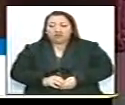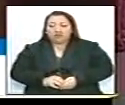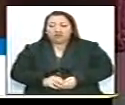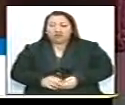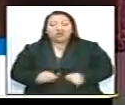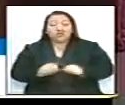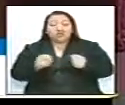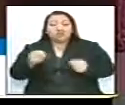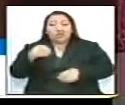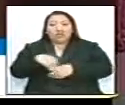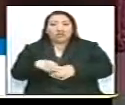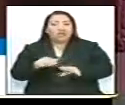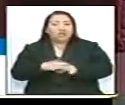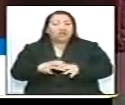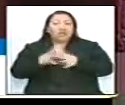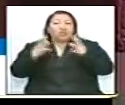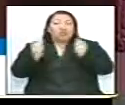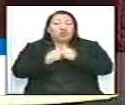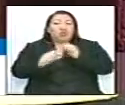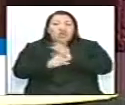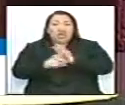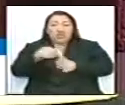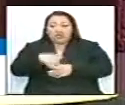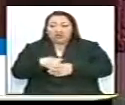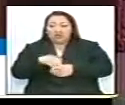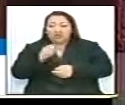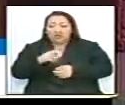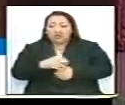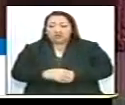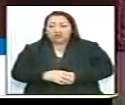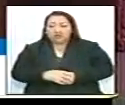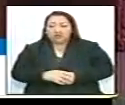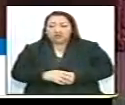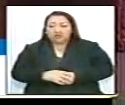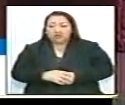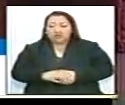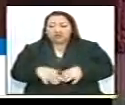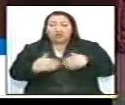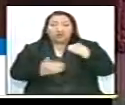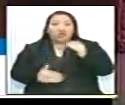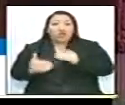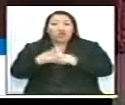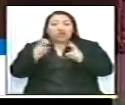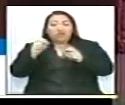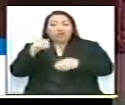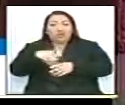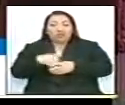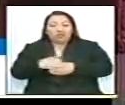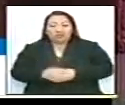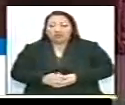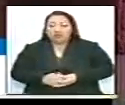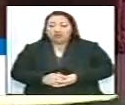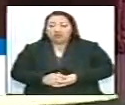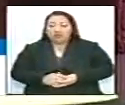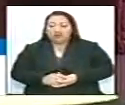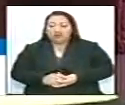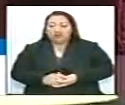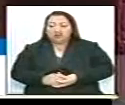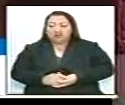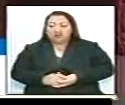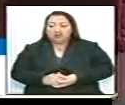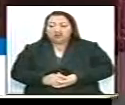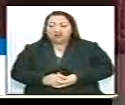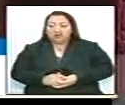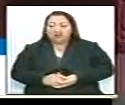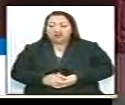sin cargarse la ley electoral, lo dice claramente, sin que pueda alterarse el sistema electoral preexistente. Hay que respetar además la